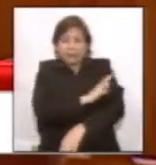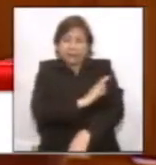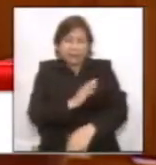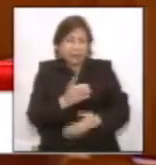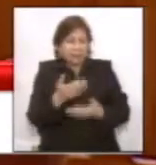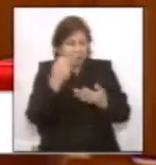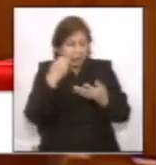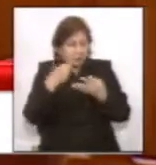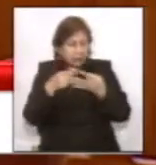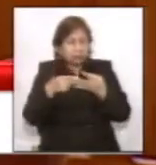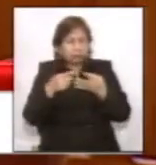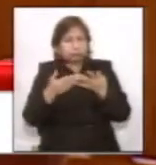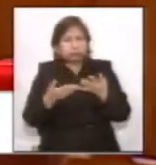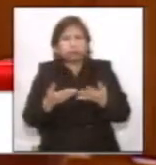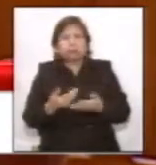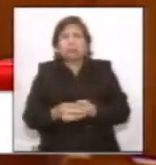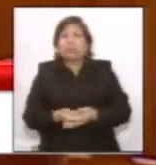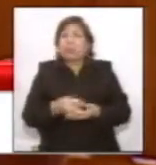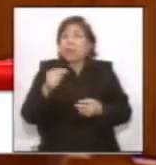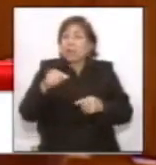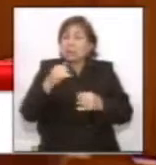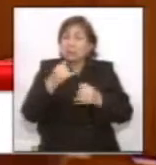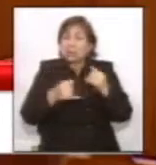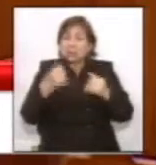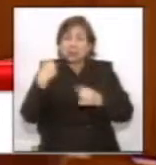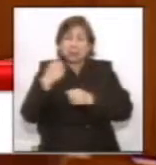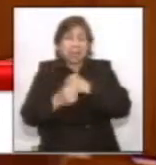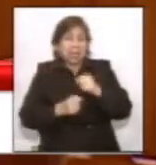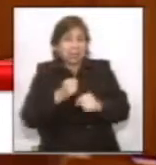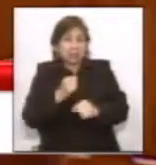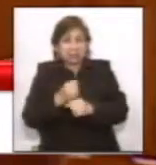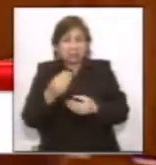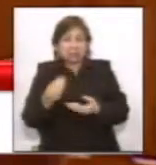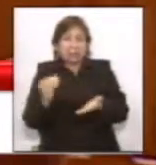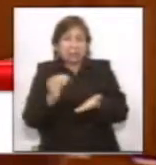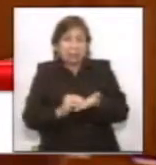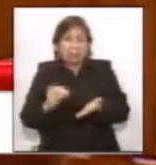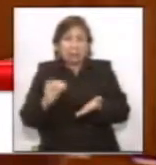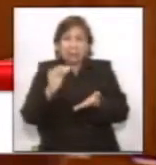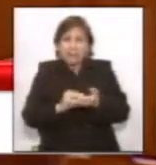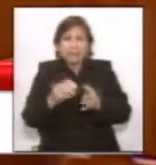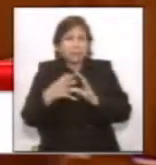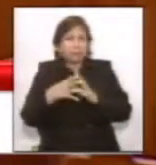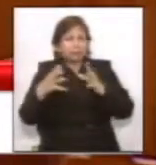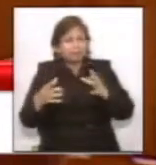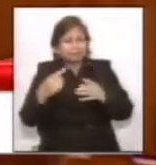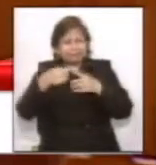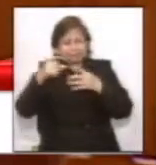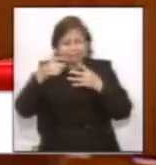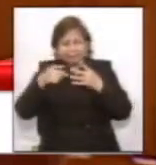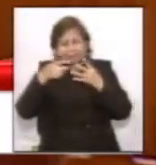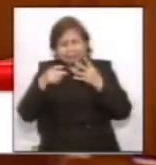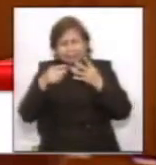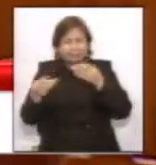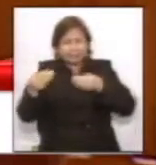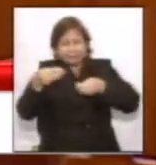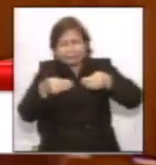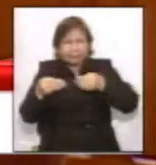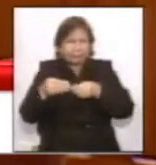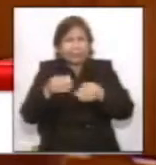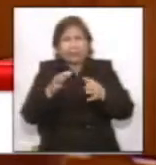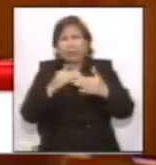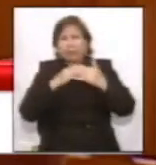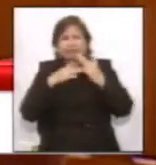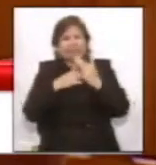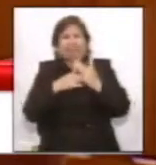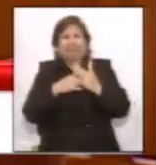tributaria. En los últimos años hemos venido normando e implementando un conjunto de medidas que apuntan a luchar contra la